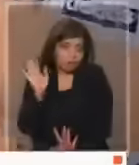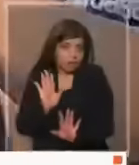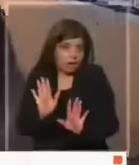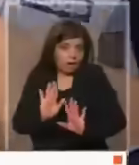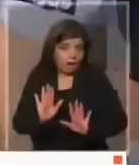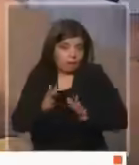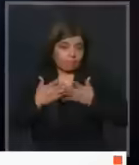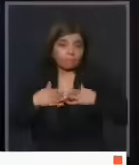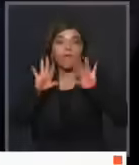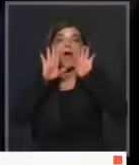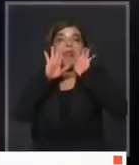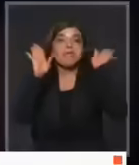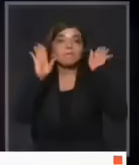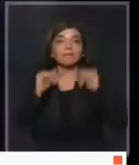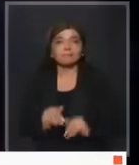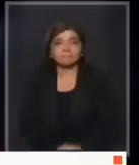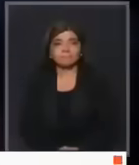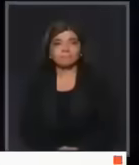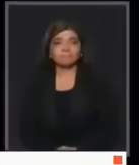minutos. Allá voy a